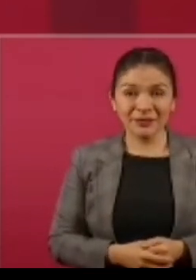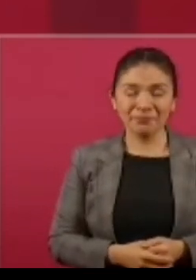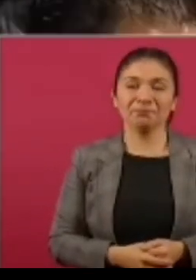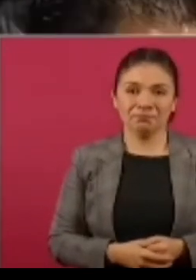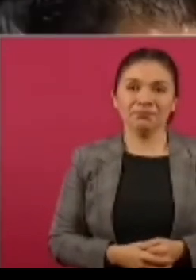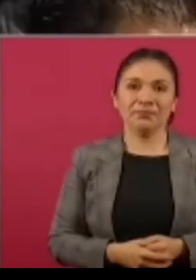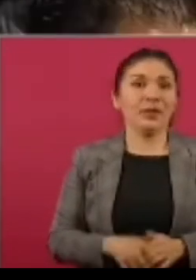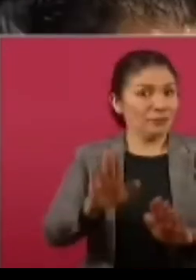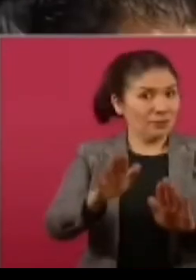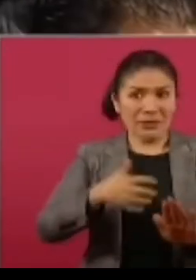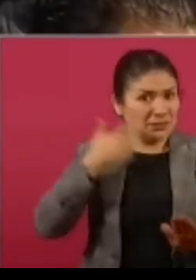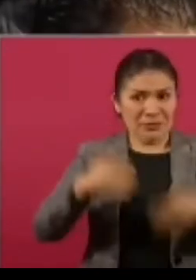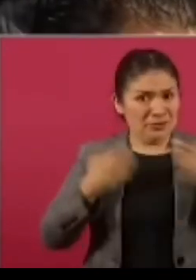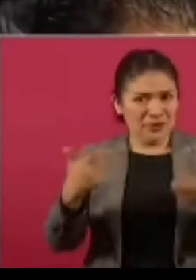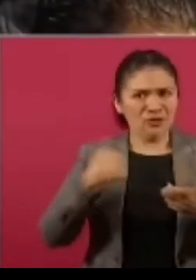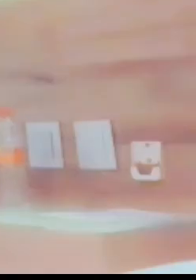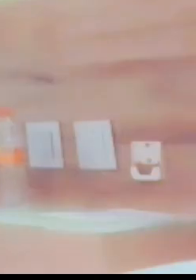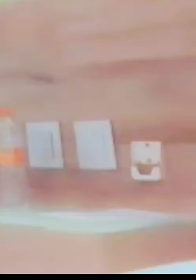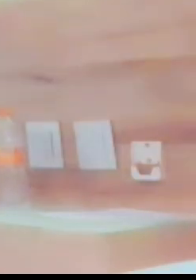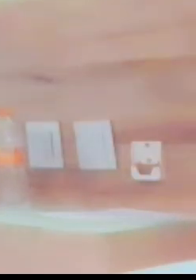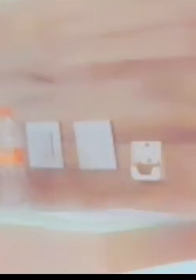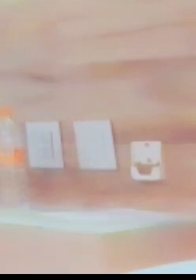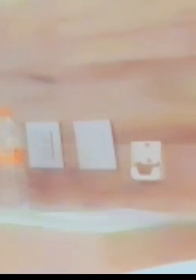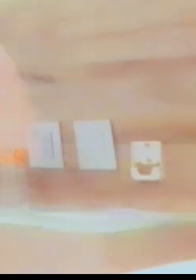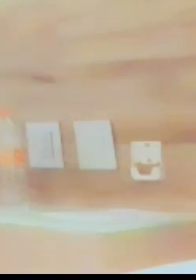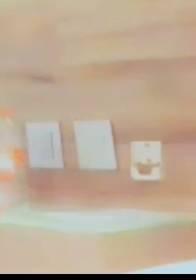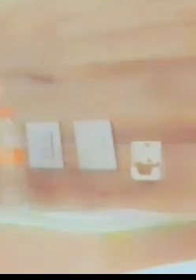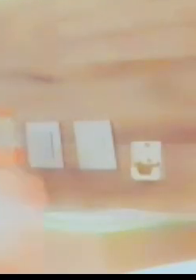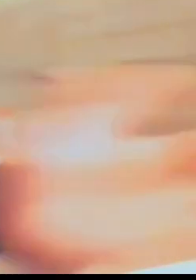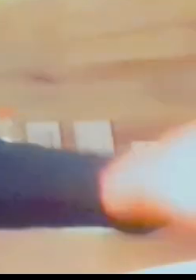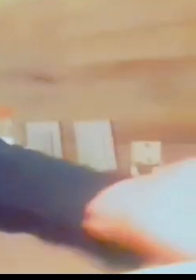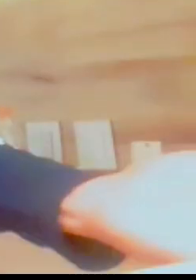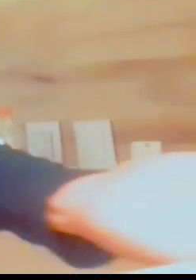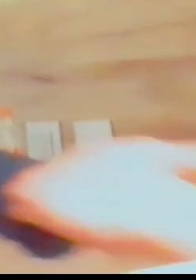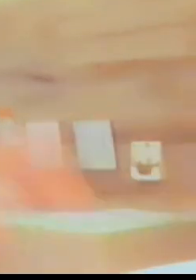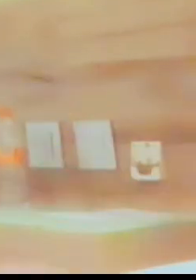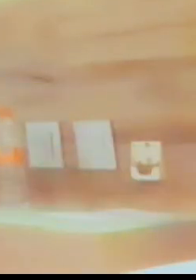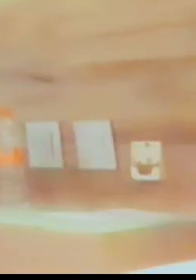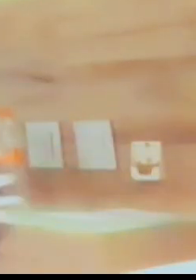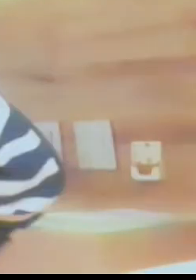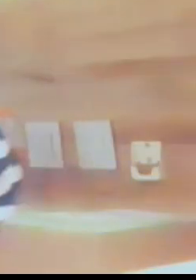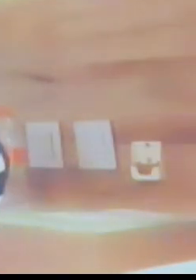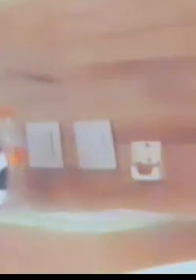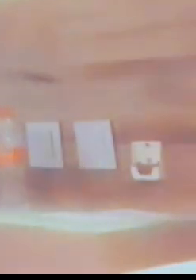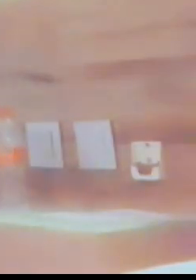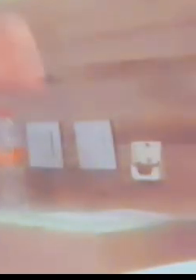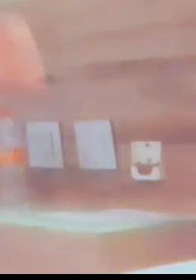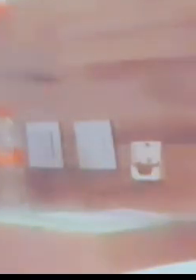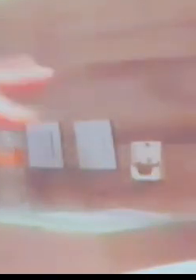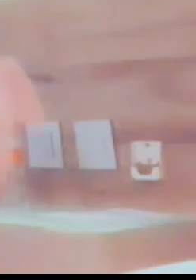Pues ya, pero no se enoje porque yo no soy su enemiga. Oh, comenta qué fue lo que opinas acerca de esto que pasó.